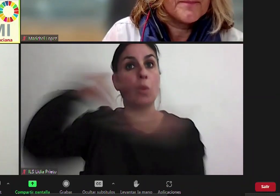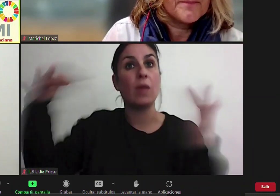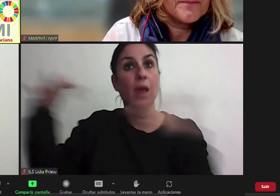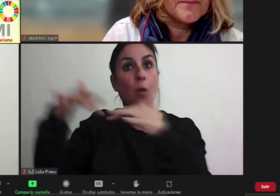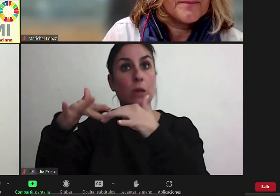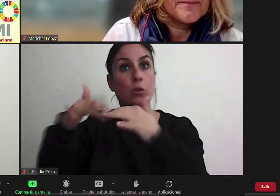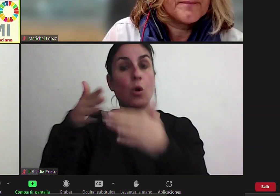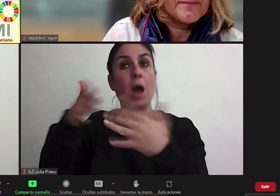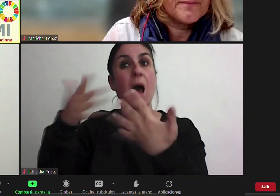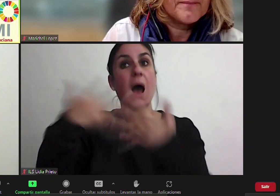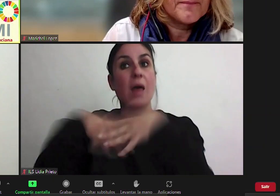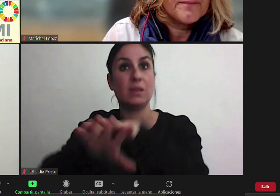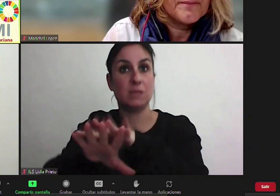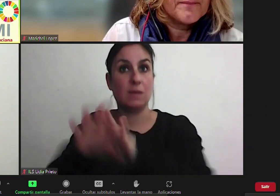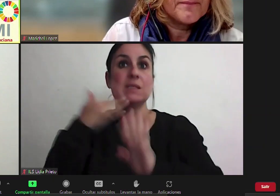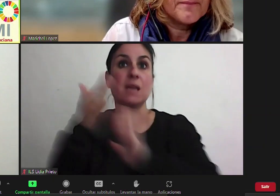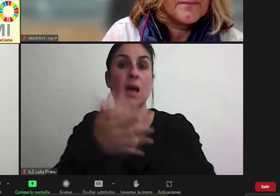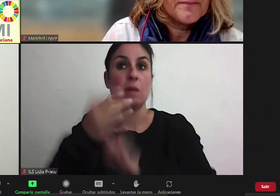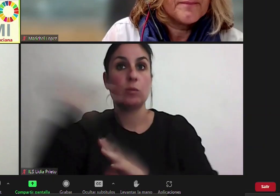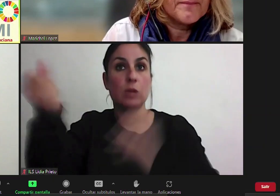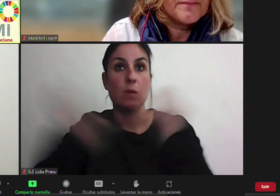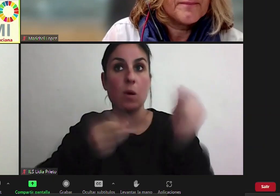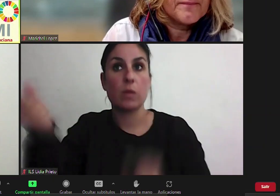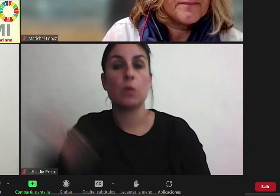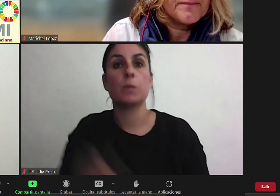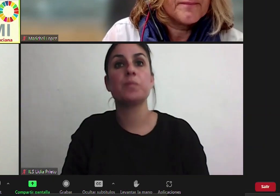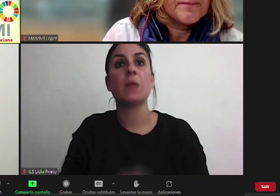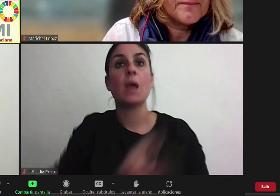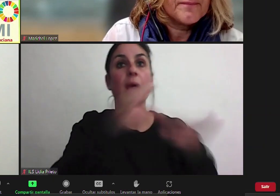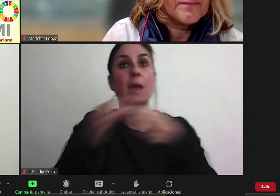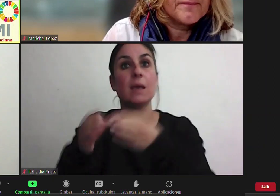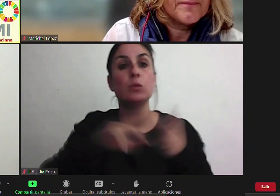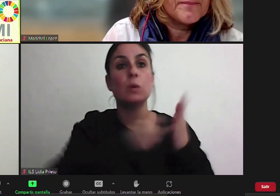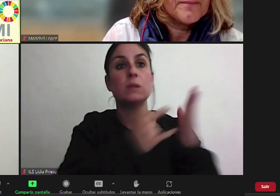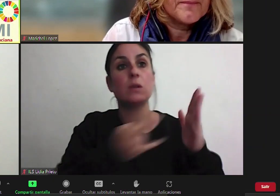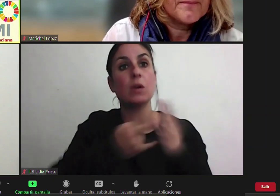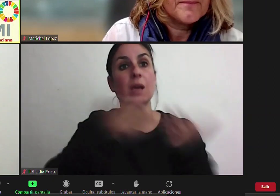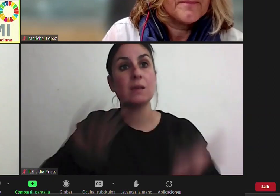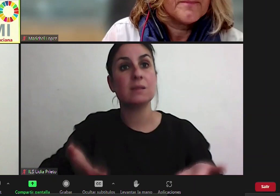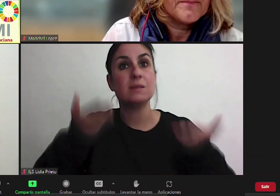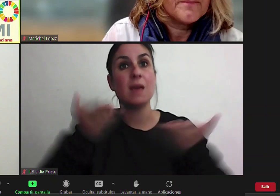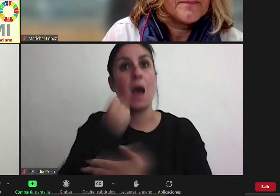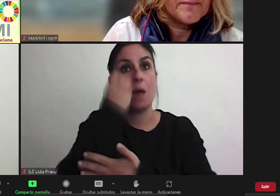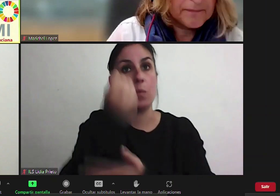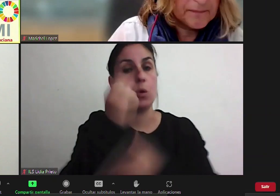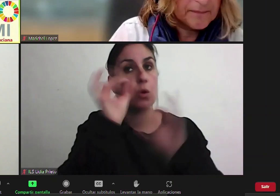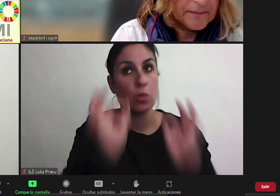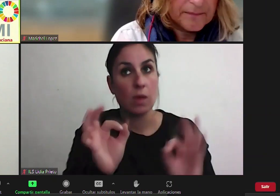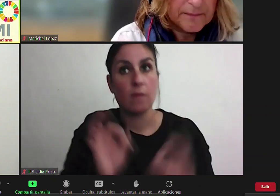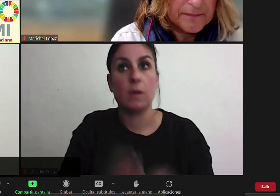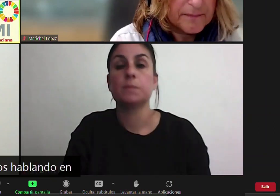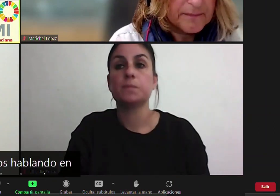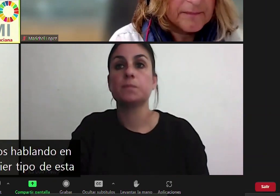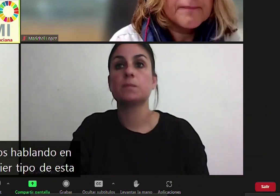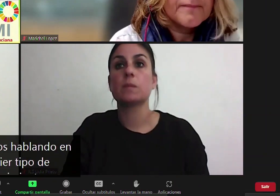evacuación. La disponibilidad de equipos y tecnologías de apoyo, por ejemplo, importantísimo. La preparación o